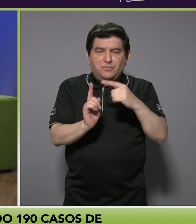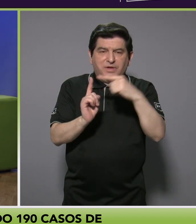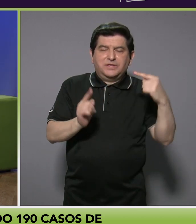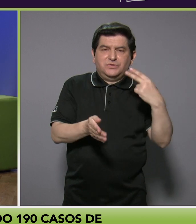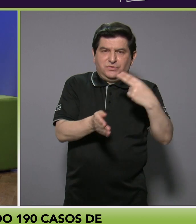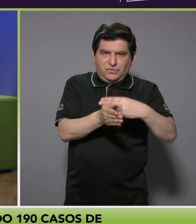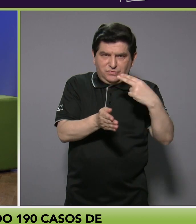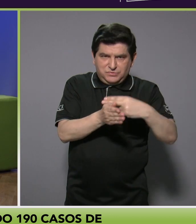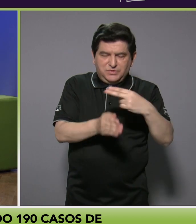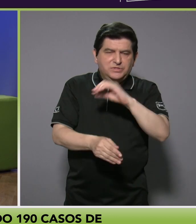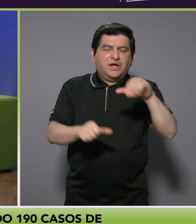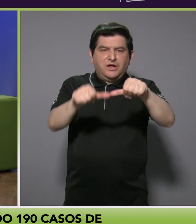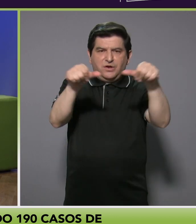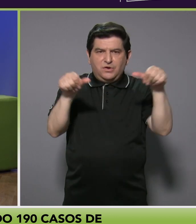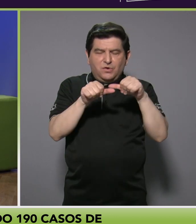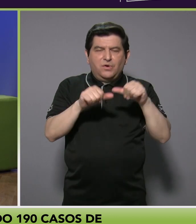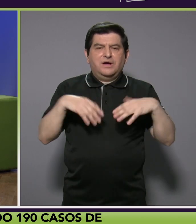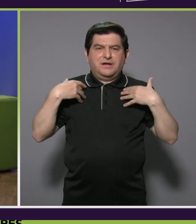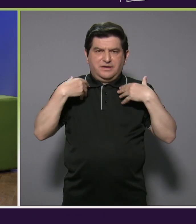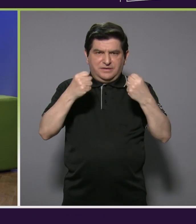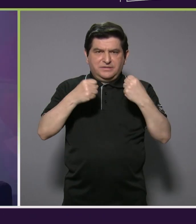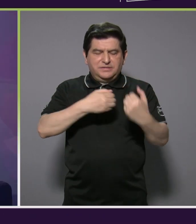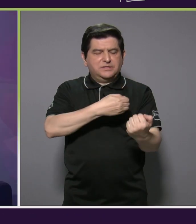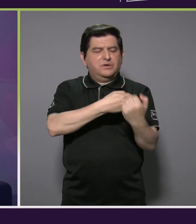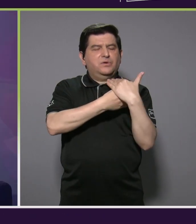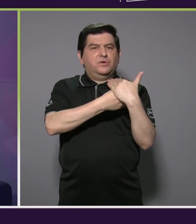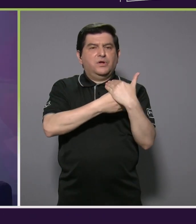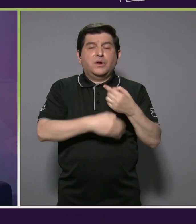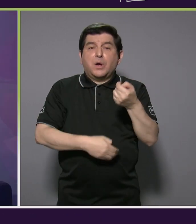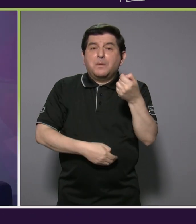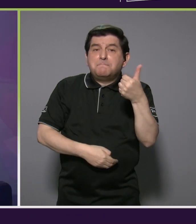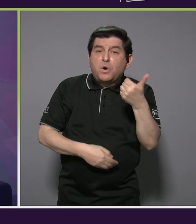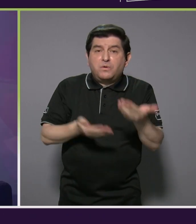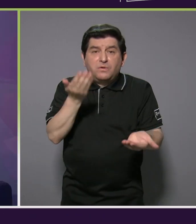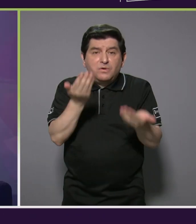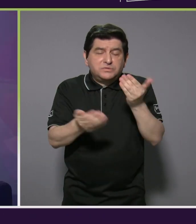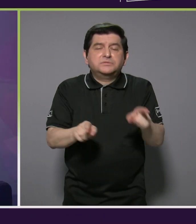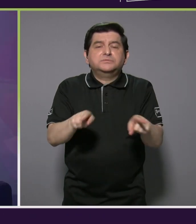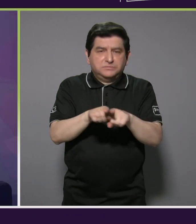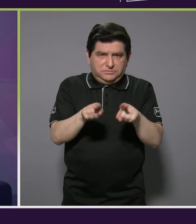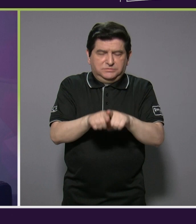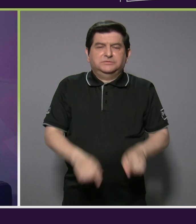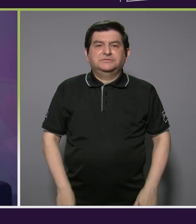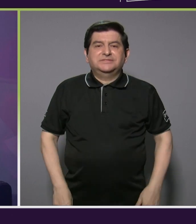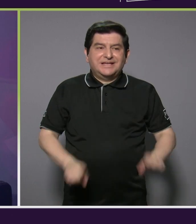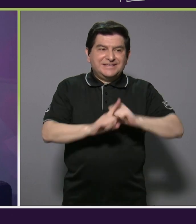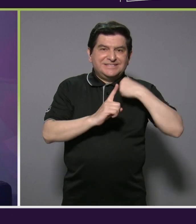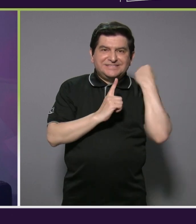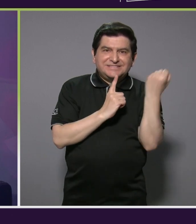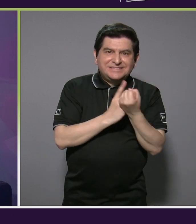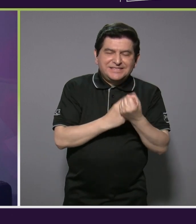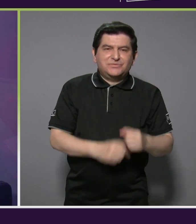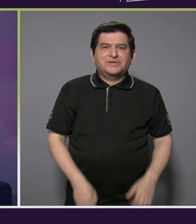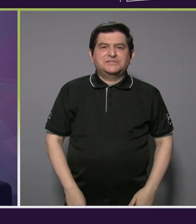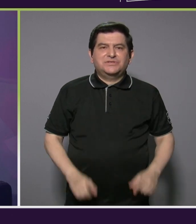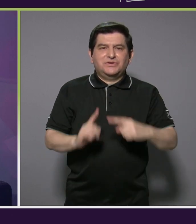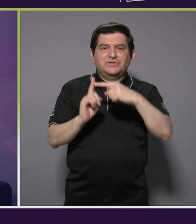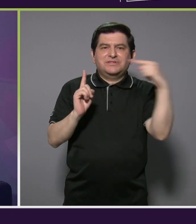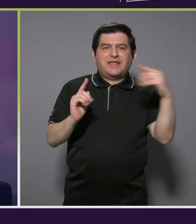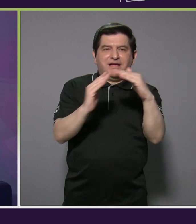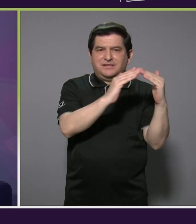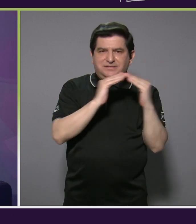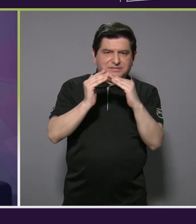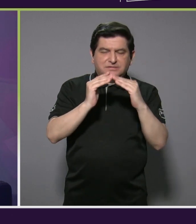hospitales, de áreas de salud y algunos pocos, ¿verdad?, pero que también nos ingresan de situaciones que nos refieren de las comunidades, pero